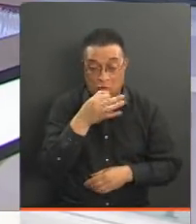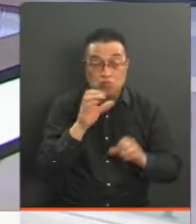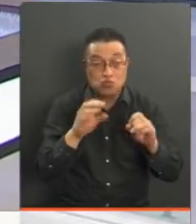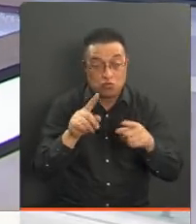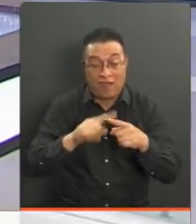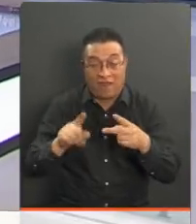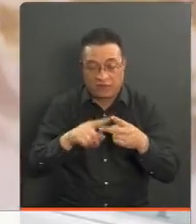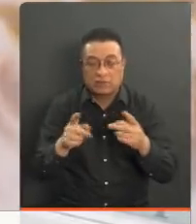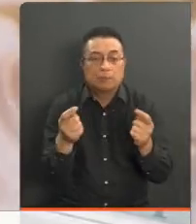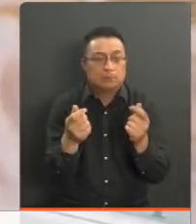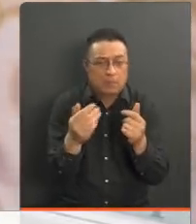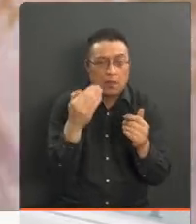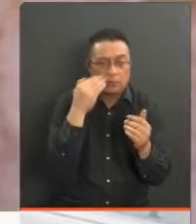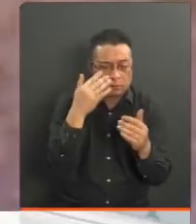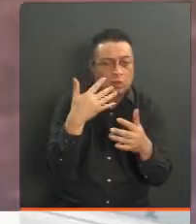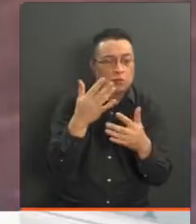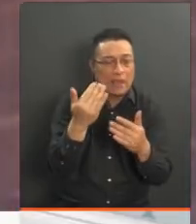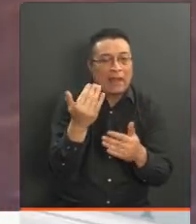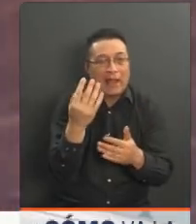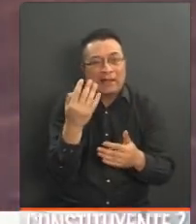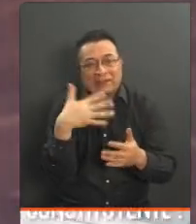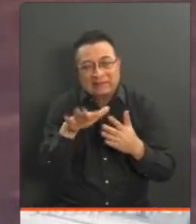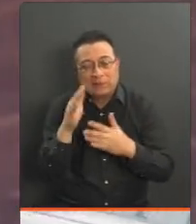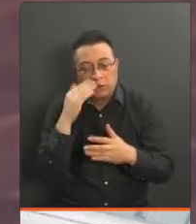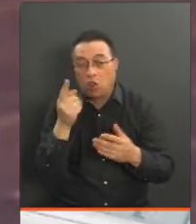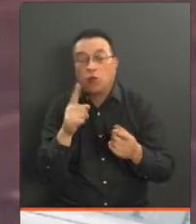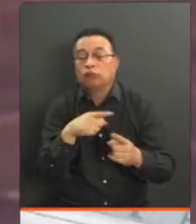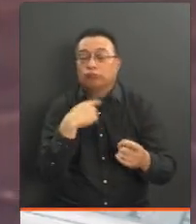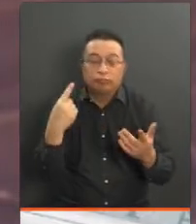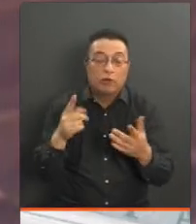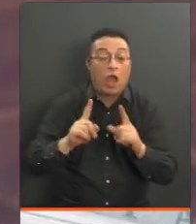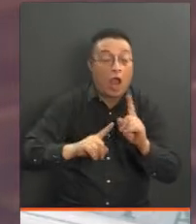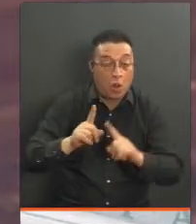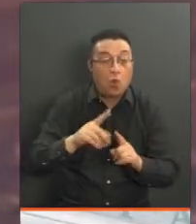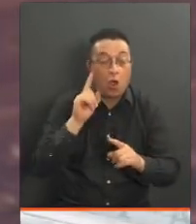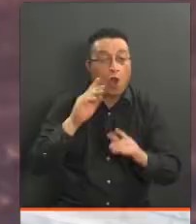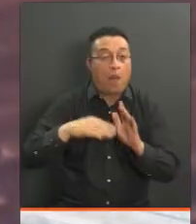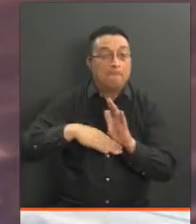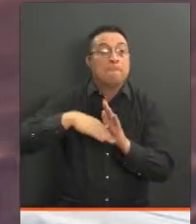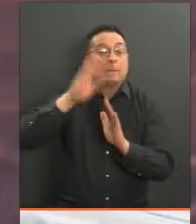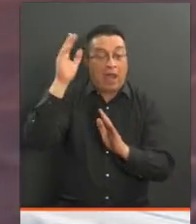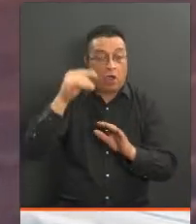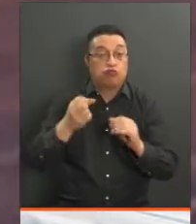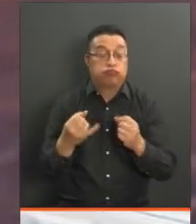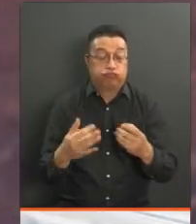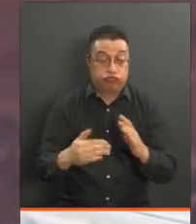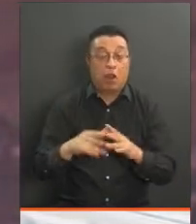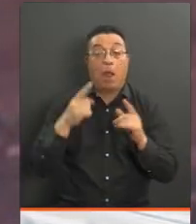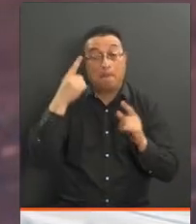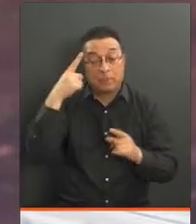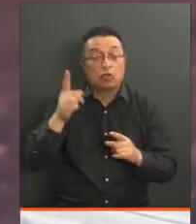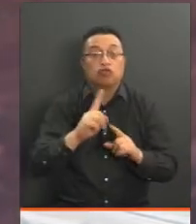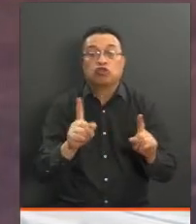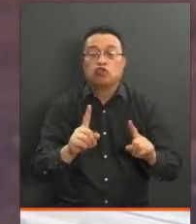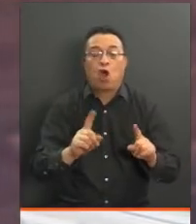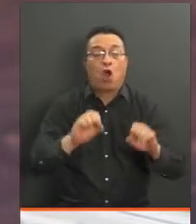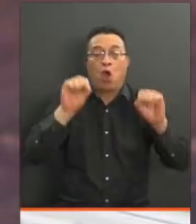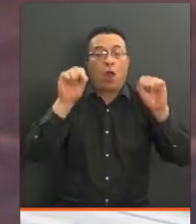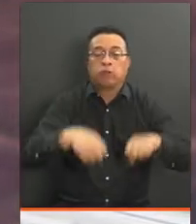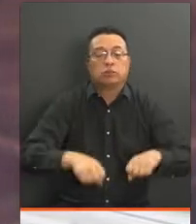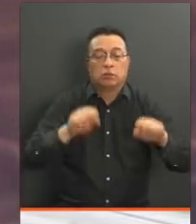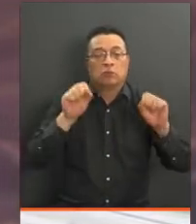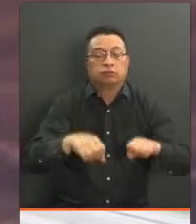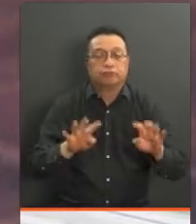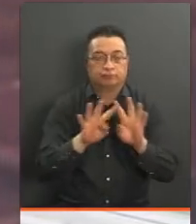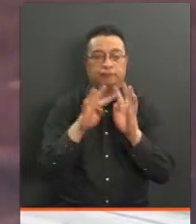que se acercaban a ese número, algunas que no llegaron y algunas que incluso superaron la cifra, pero que finalmente no fueron consideradas en el